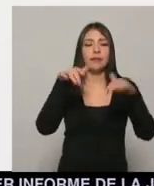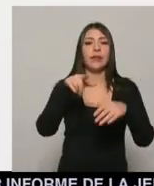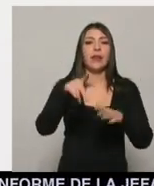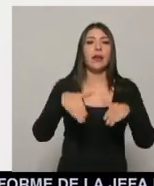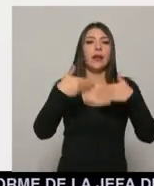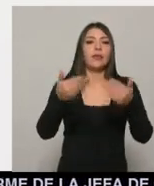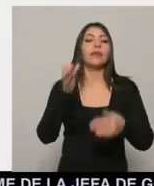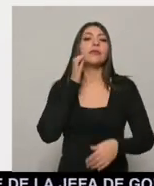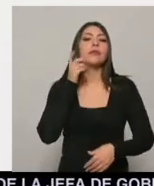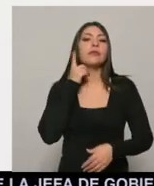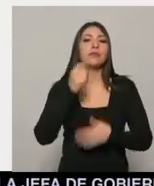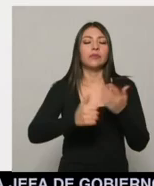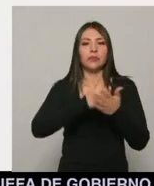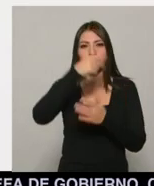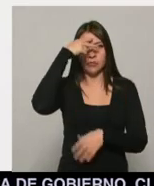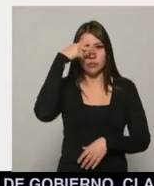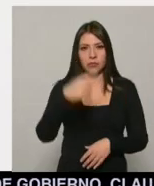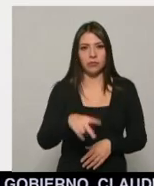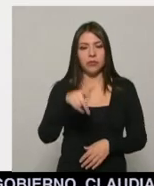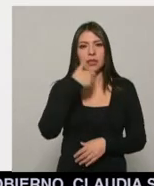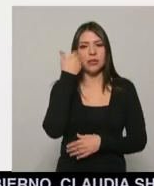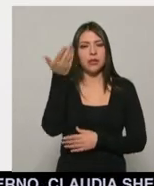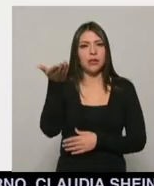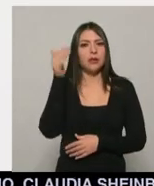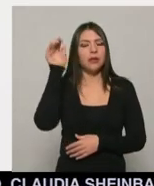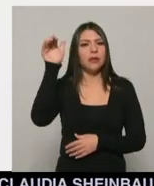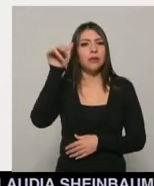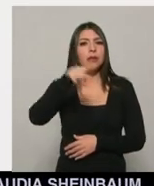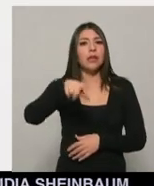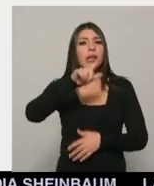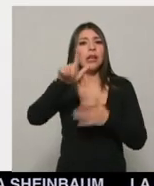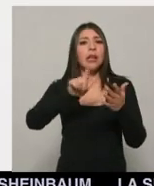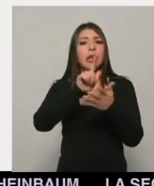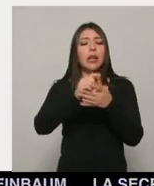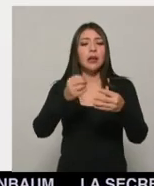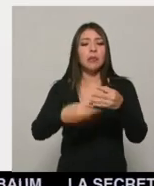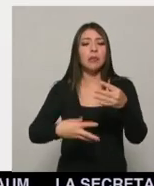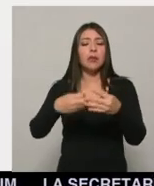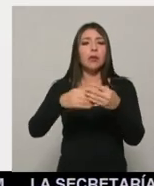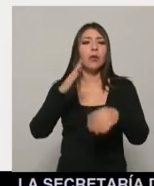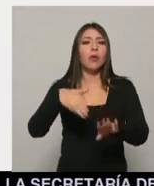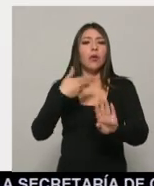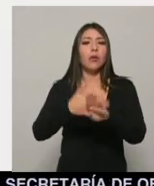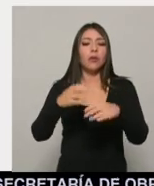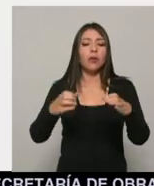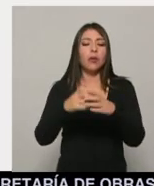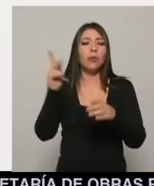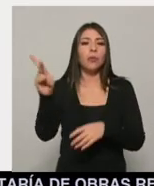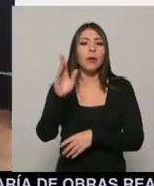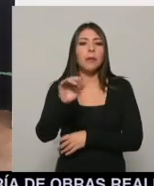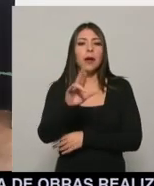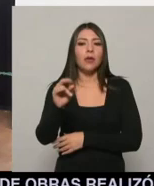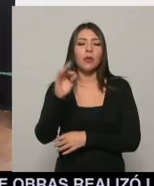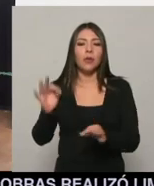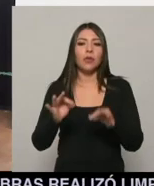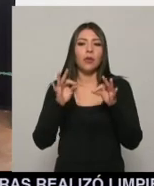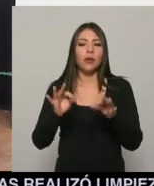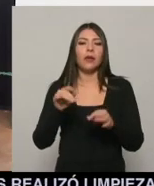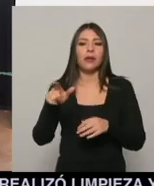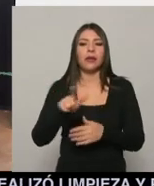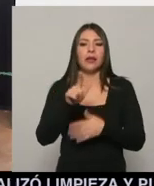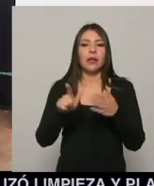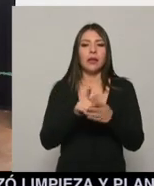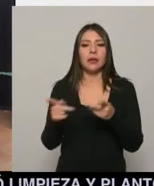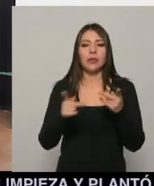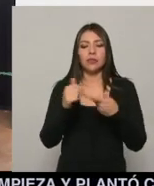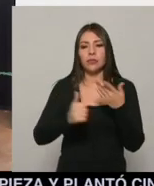Ciudad de México para exigirle a los diputados que no aprueben leyes secundarias que van en contra de los pueblos y barrios originarios. Estamos hablando de la Ley de Planeación de